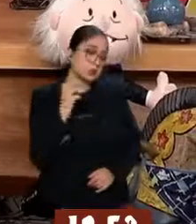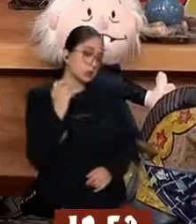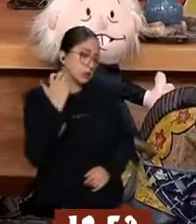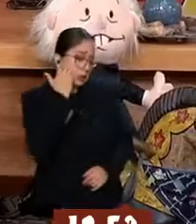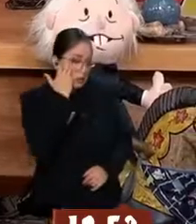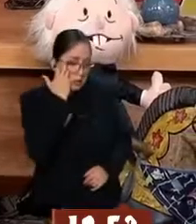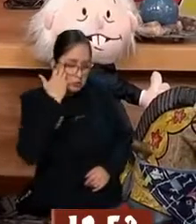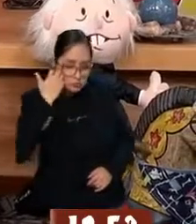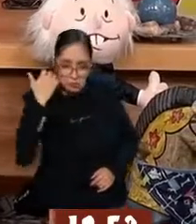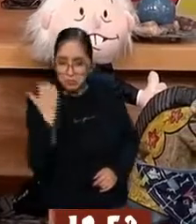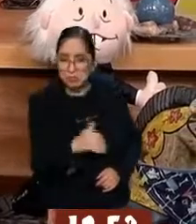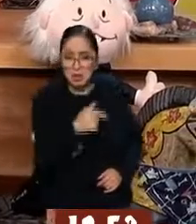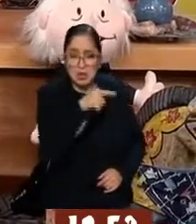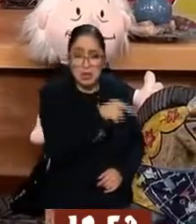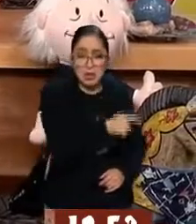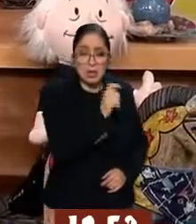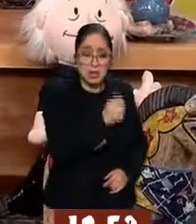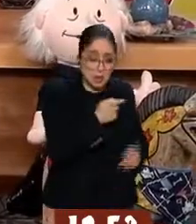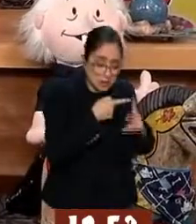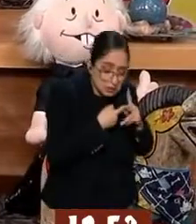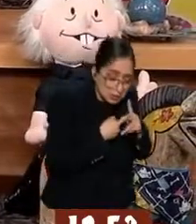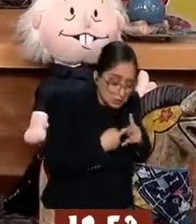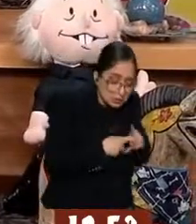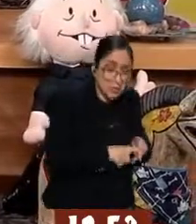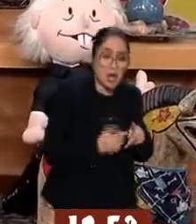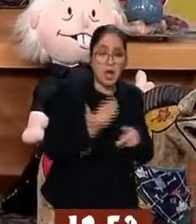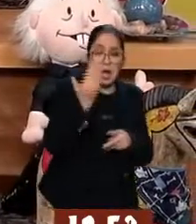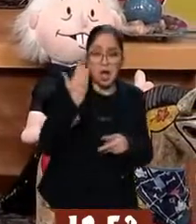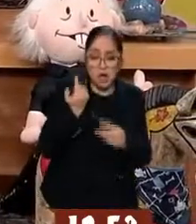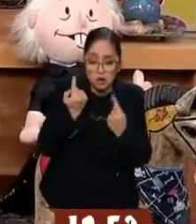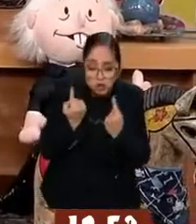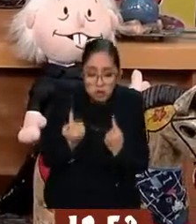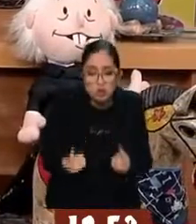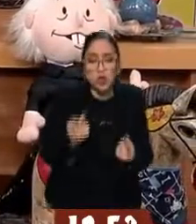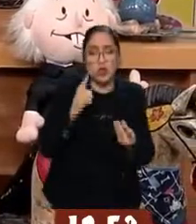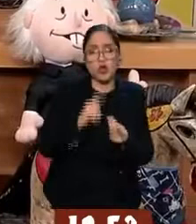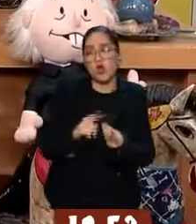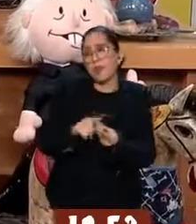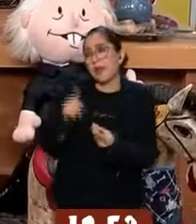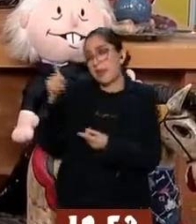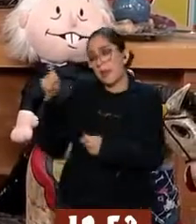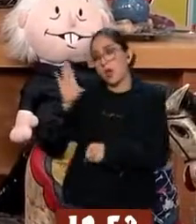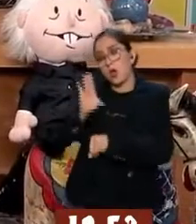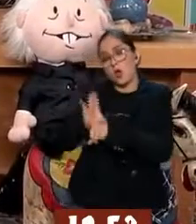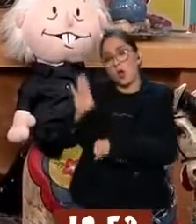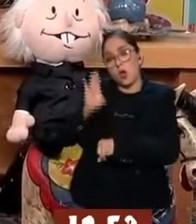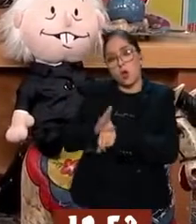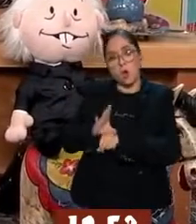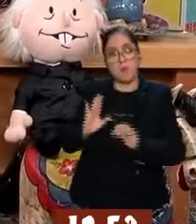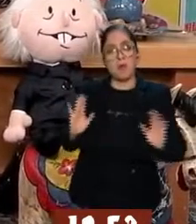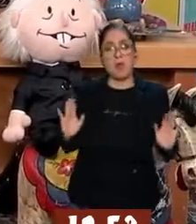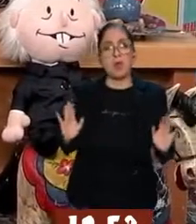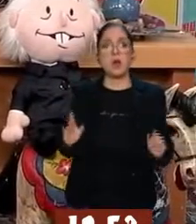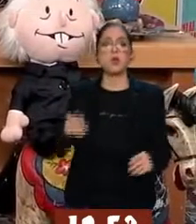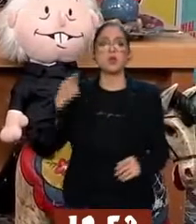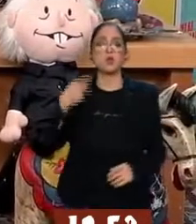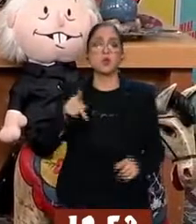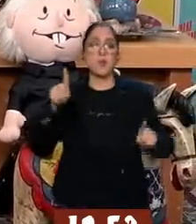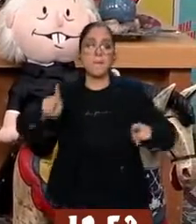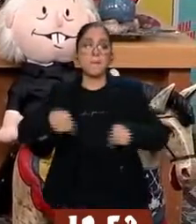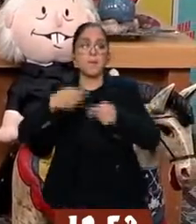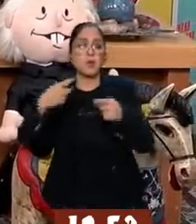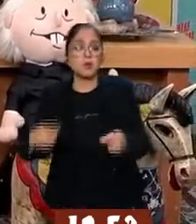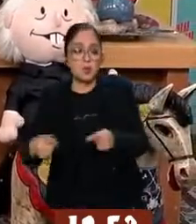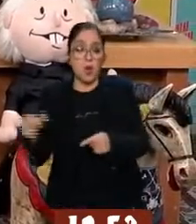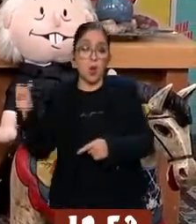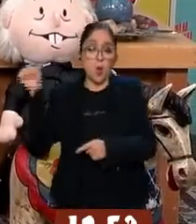Hombre, ellos señora. Iniciaron desde que eran bien morritos en su natal Colombia. ¿Y cómo así? Su música los ha